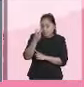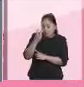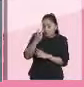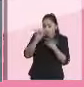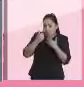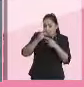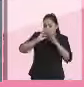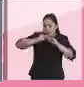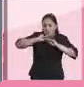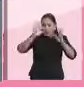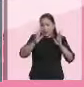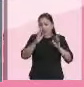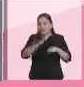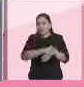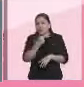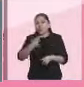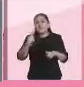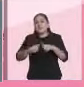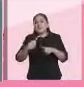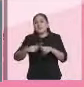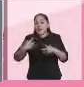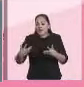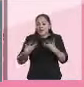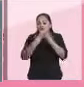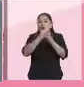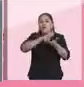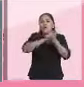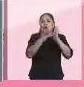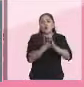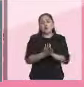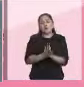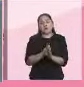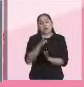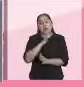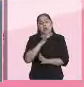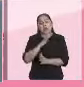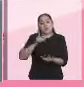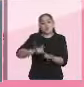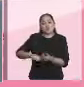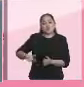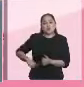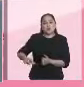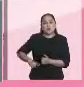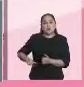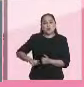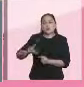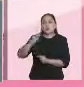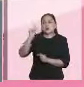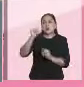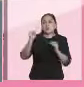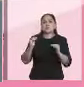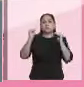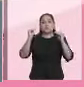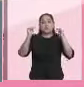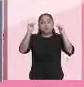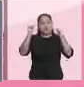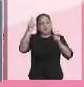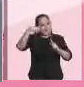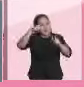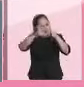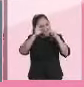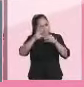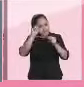están implicados los más altos funcionarios públicos del país, para ser precisos,